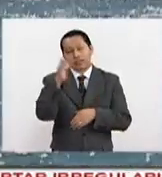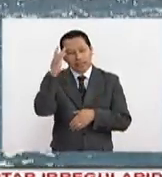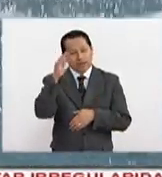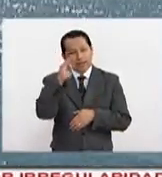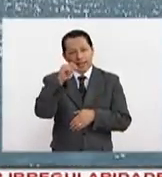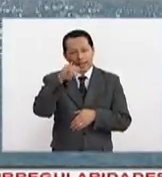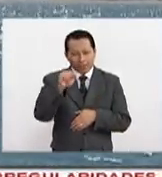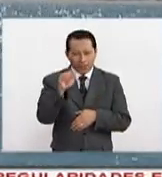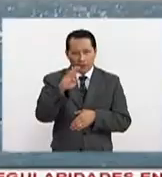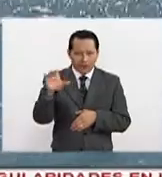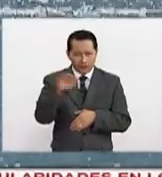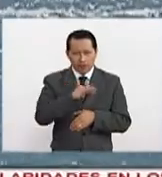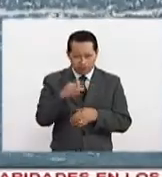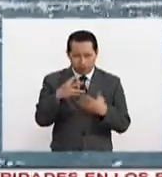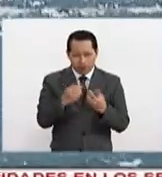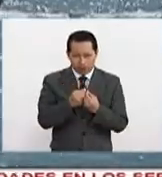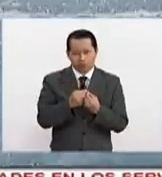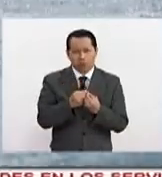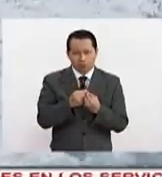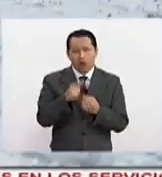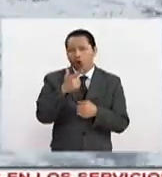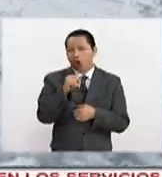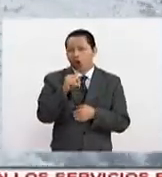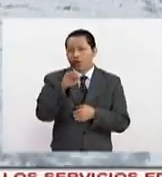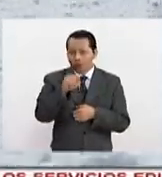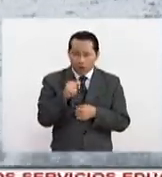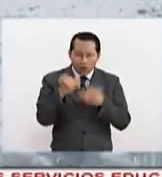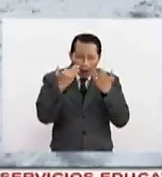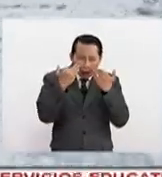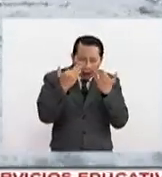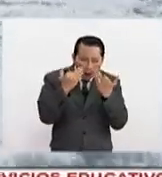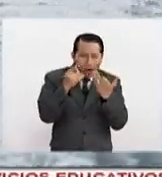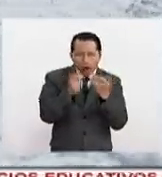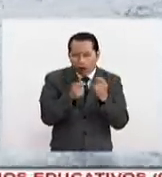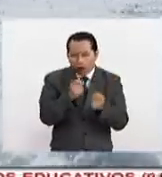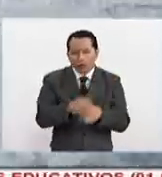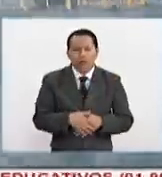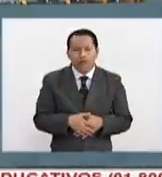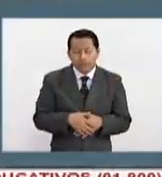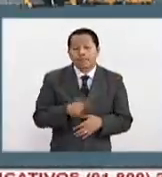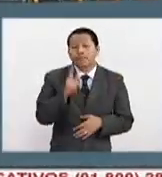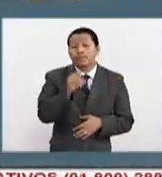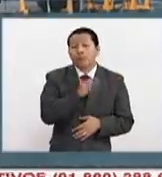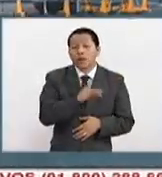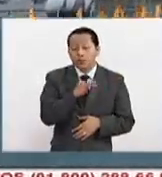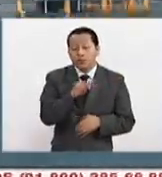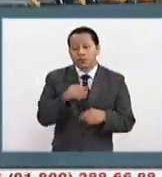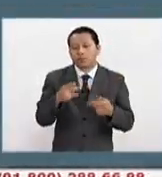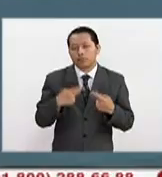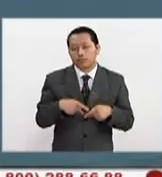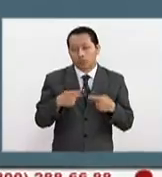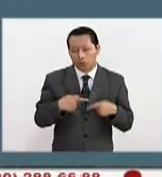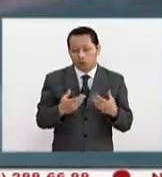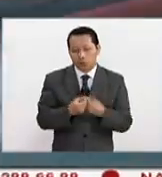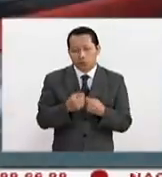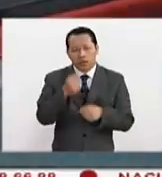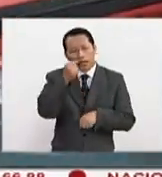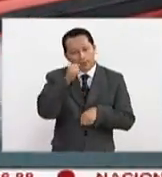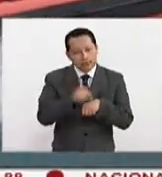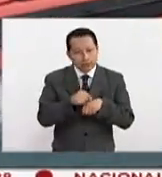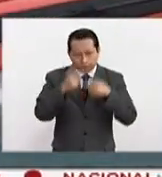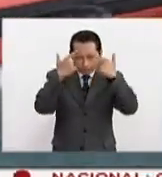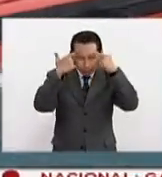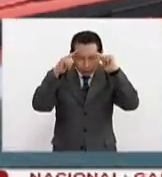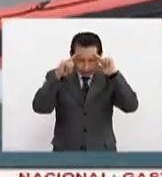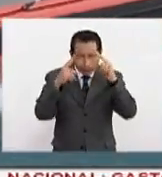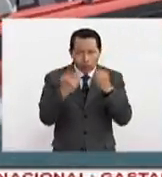internarse en el Alto Golfo, con el objetivo de observar a la vaquita marina. Acompañado por personal de la Secretaría de Marina,